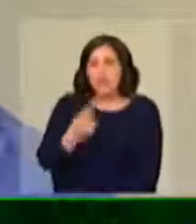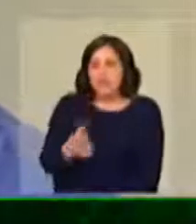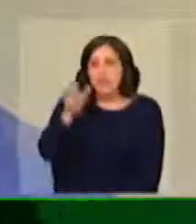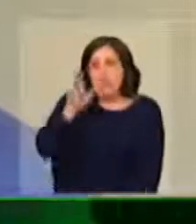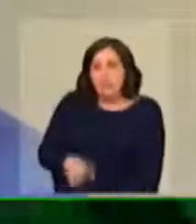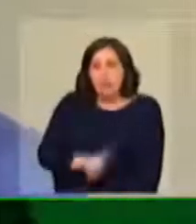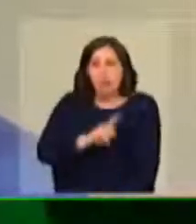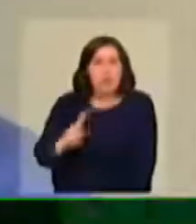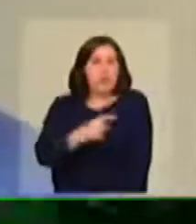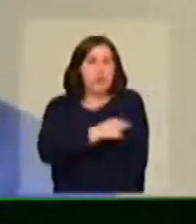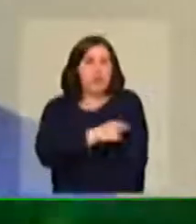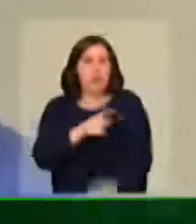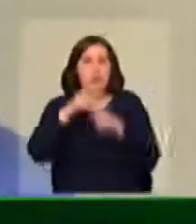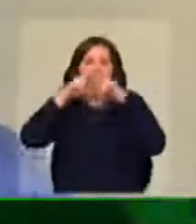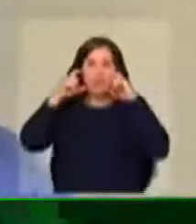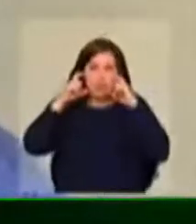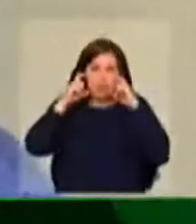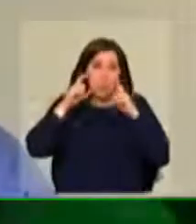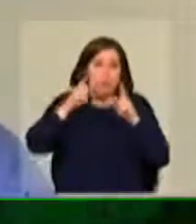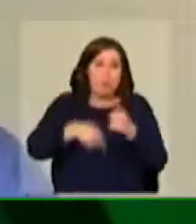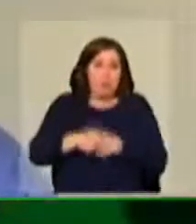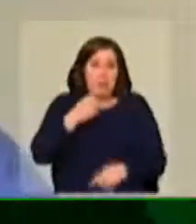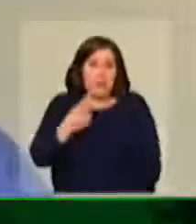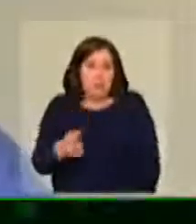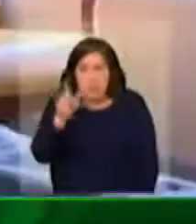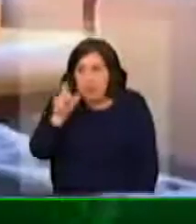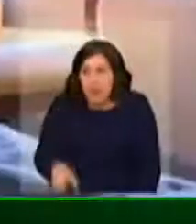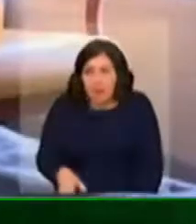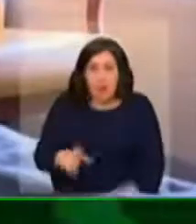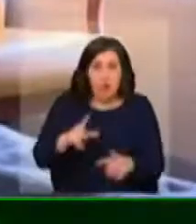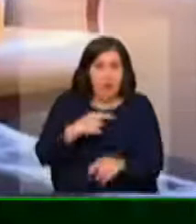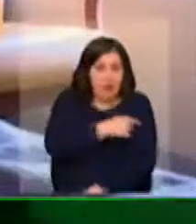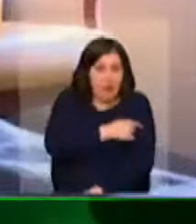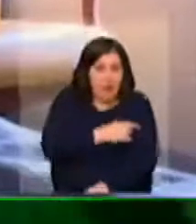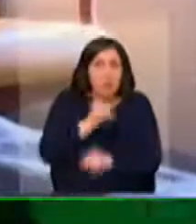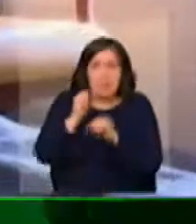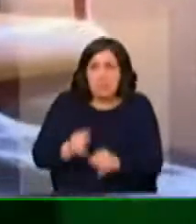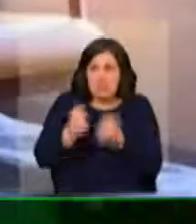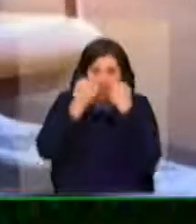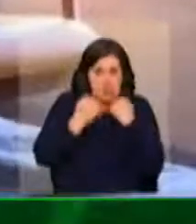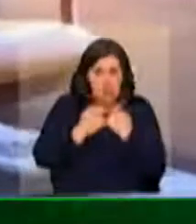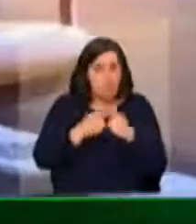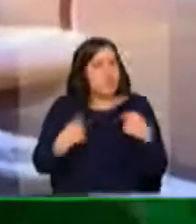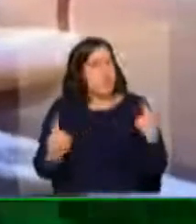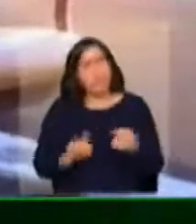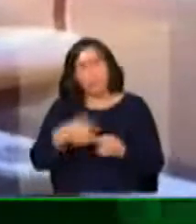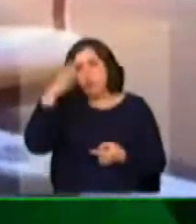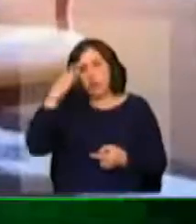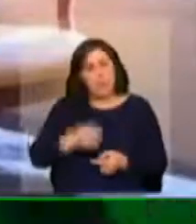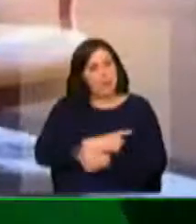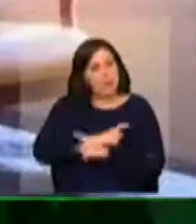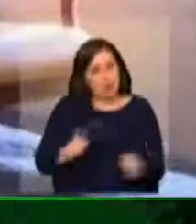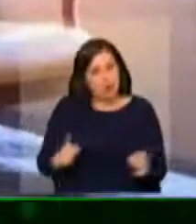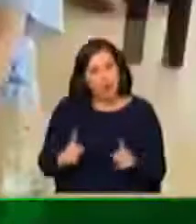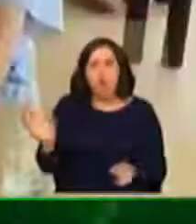usar tapaboca, dejando al albedrío el hecho de que aquel que fue inmunizado sí lo pueda usar. Nosotros creemos que no. Todos los funcionarios deberían